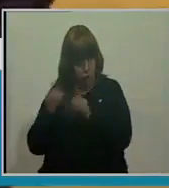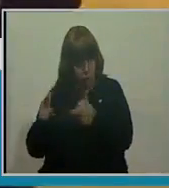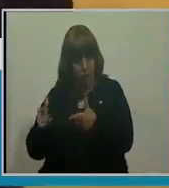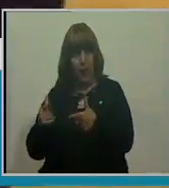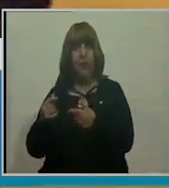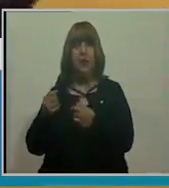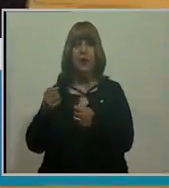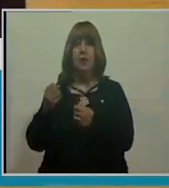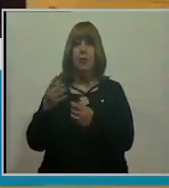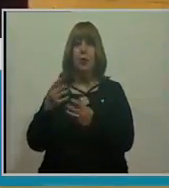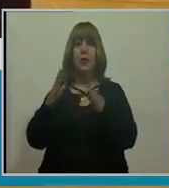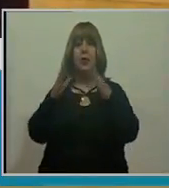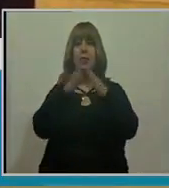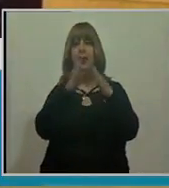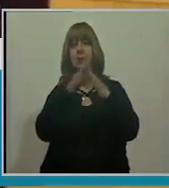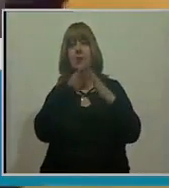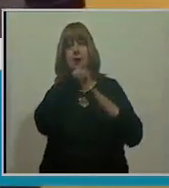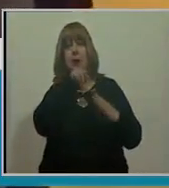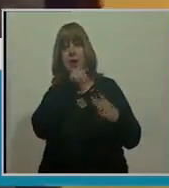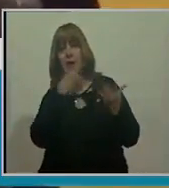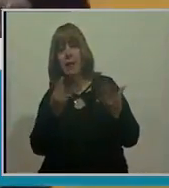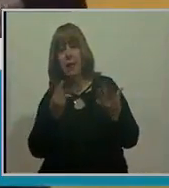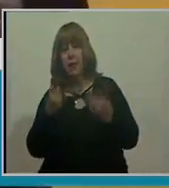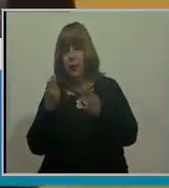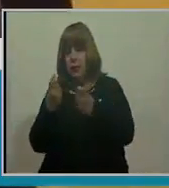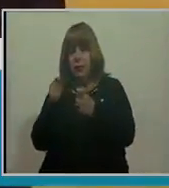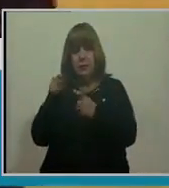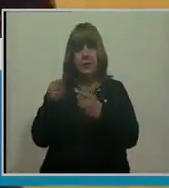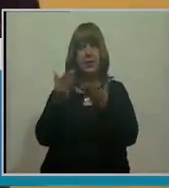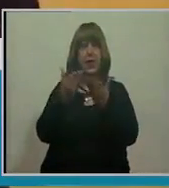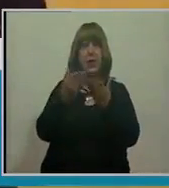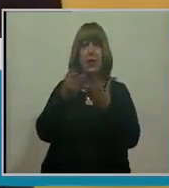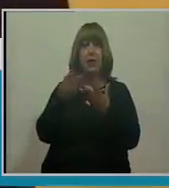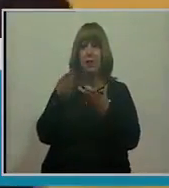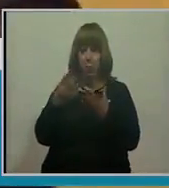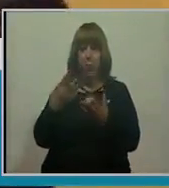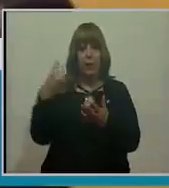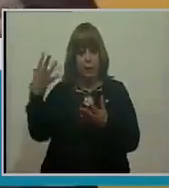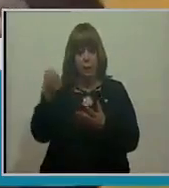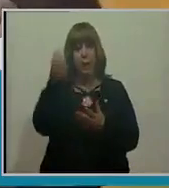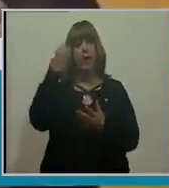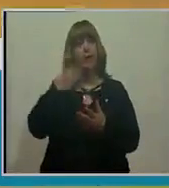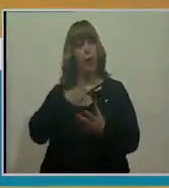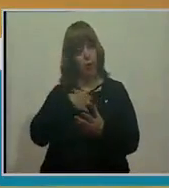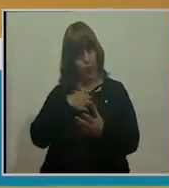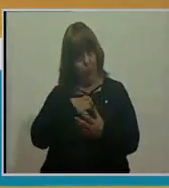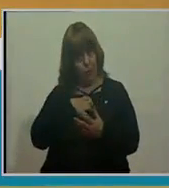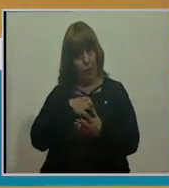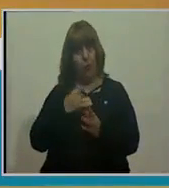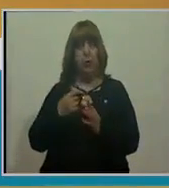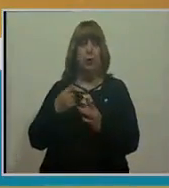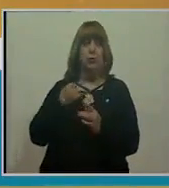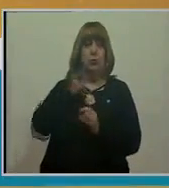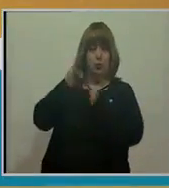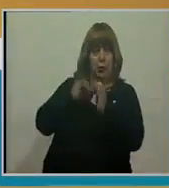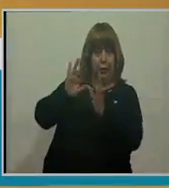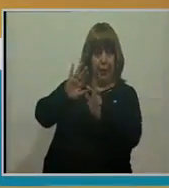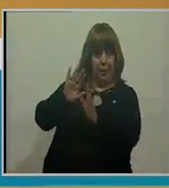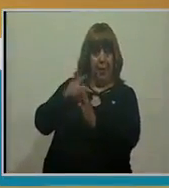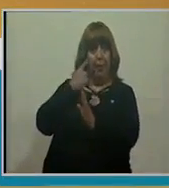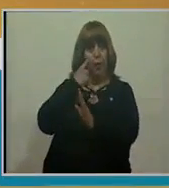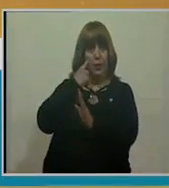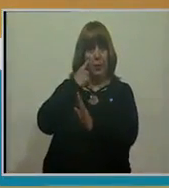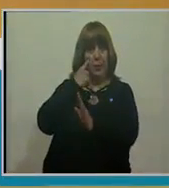qué esa cantidad de viviendas están ahí cuando ellos las necesitan o podrían ser adjudicatarios. Bueno, les explicamos que lamentablemente el municipio en esto no